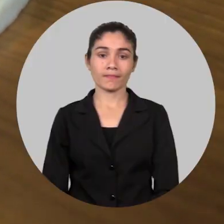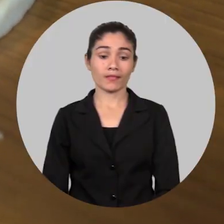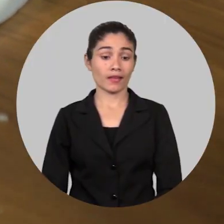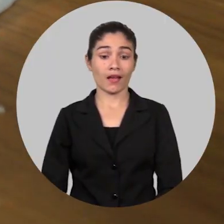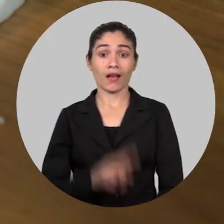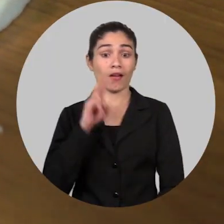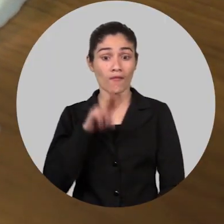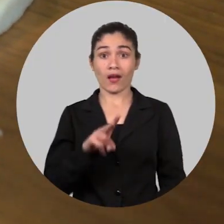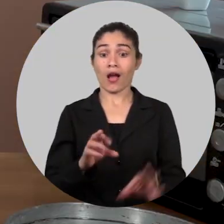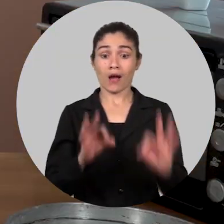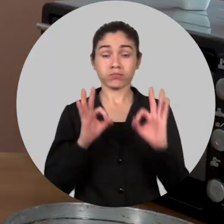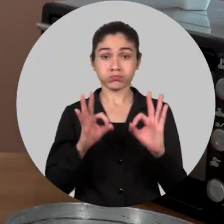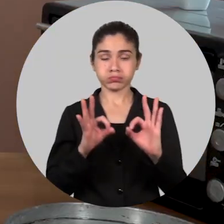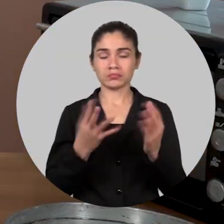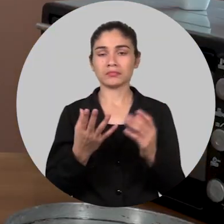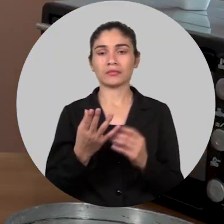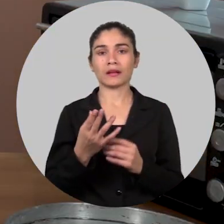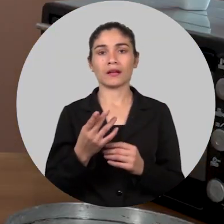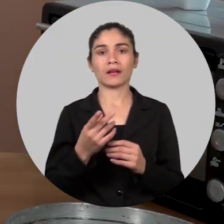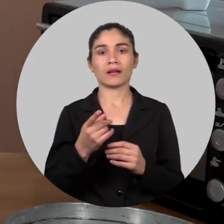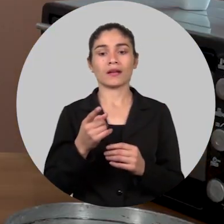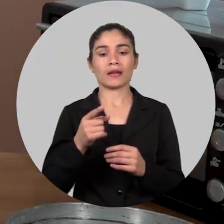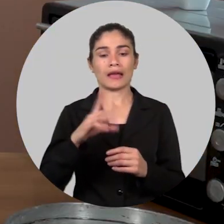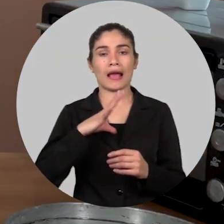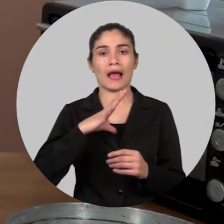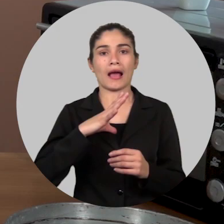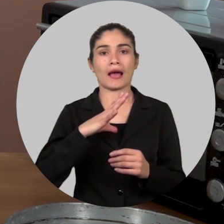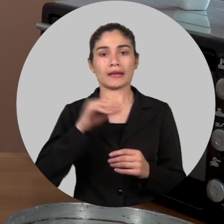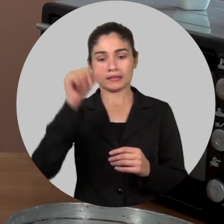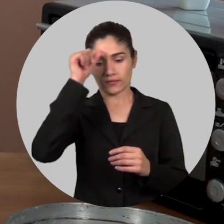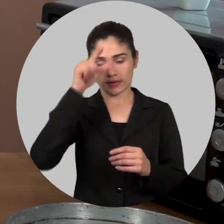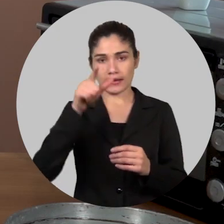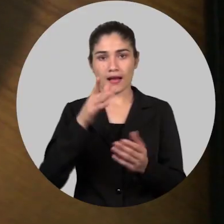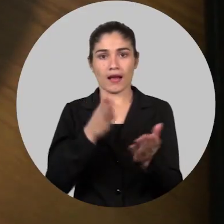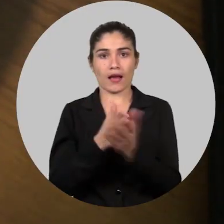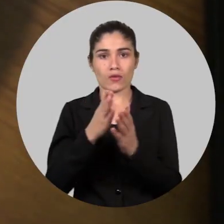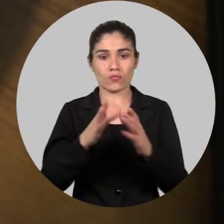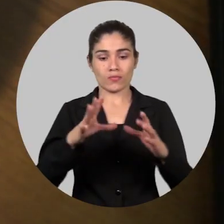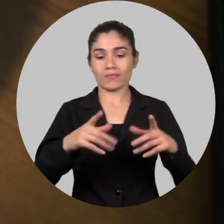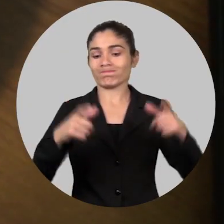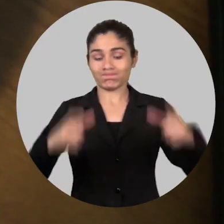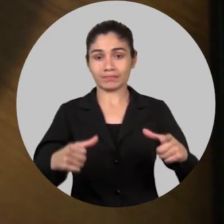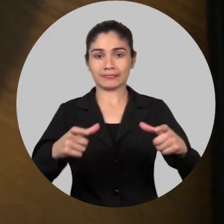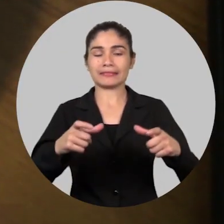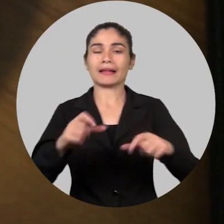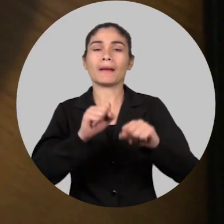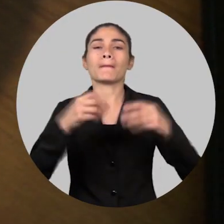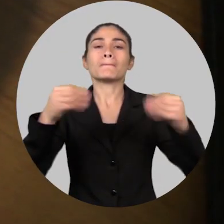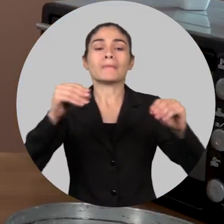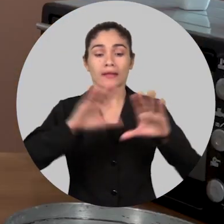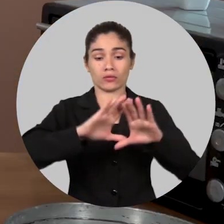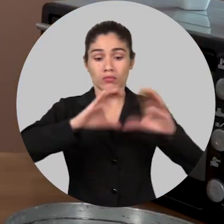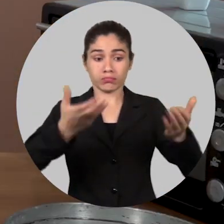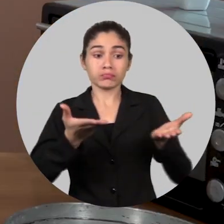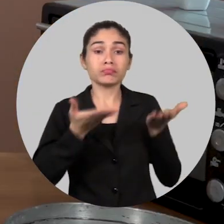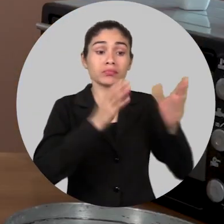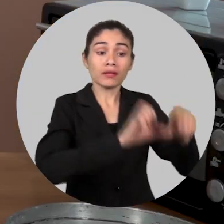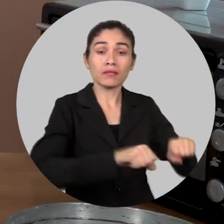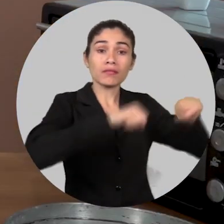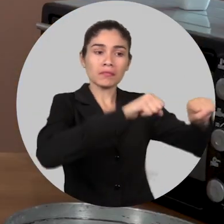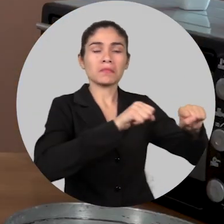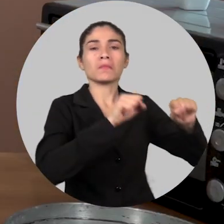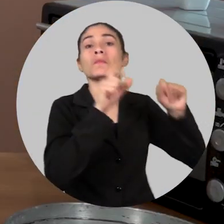Hasta aquí, señoras, es el proceso en que nosotros podemos embolsar, llevar al